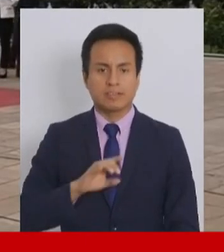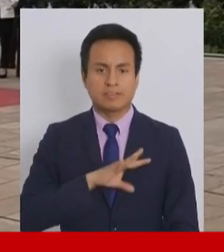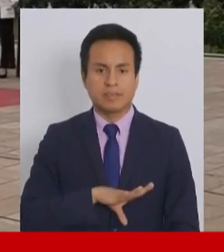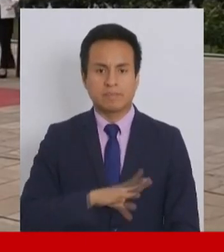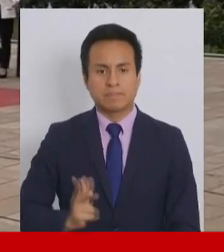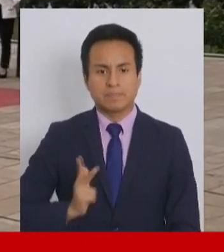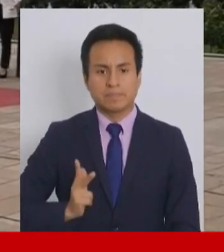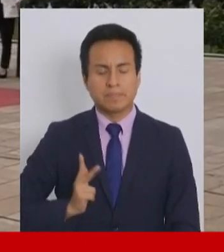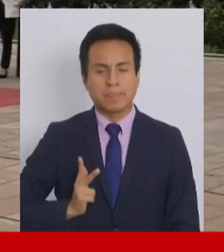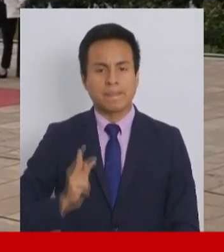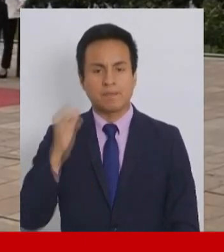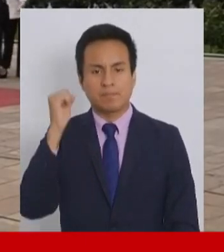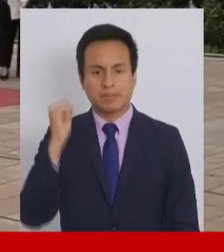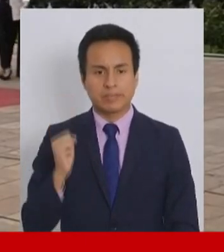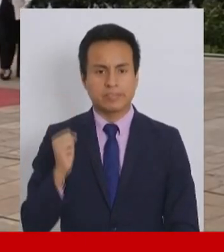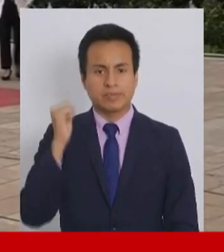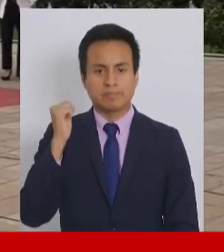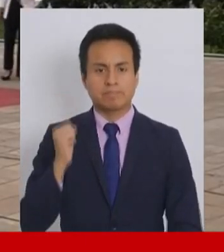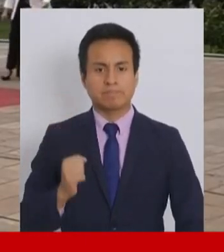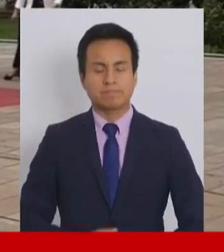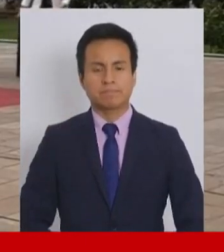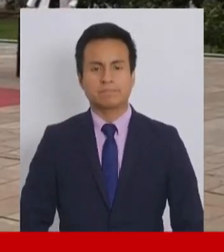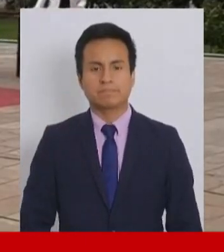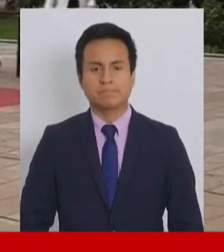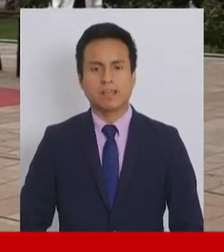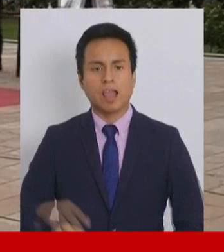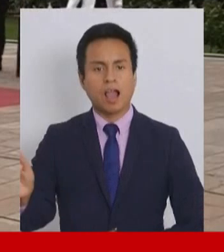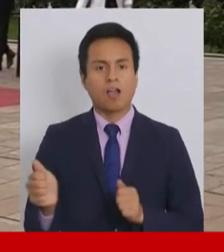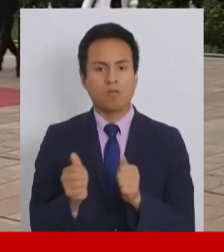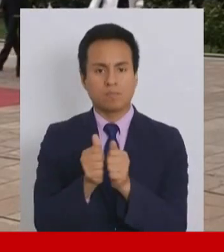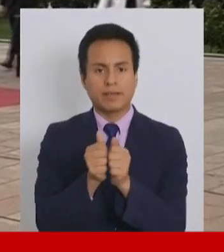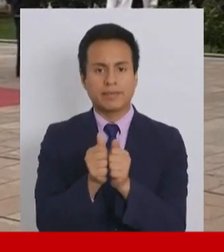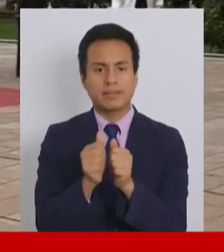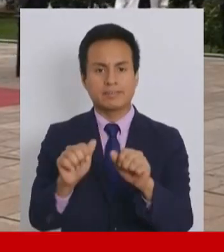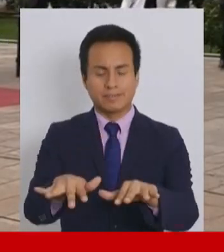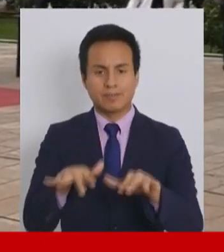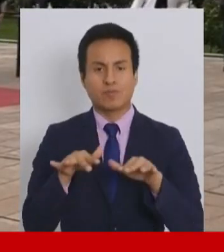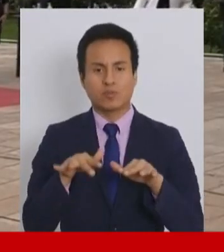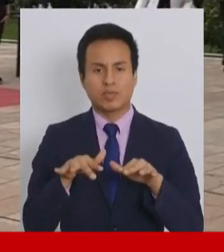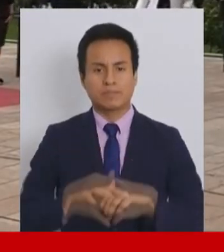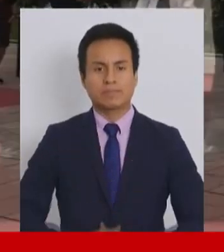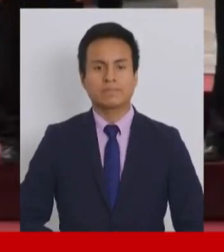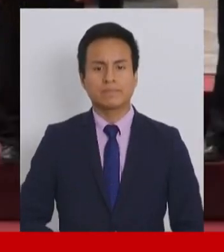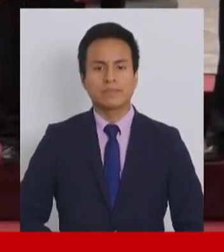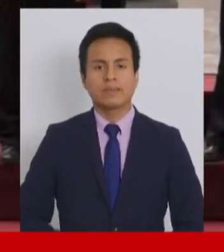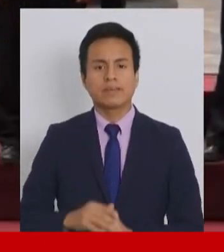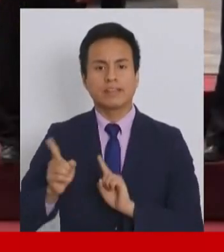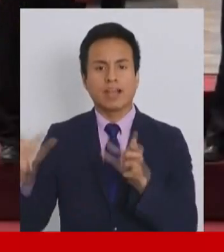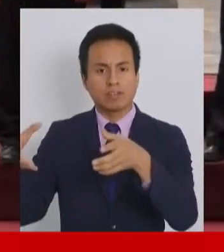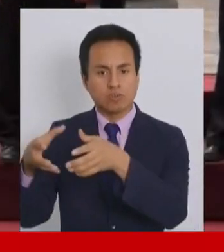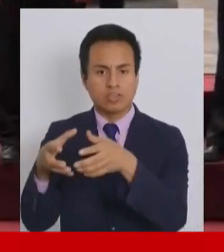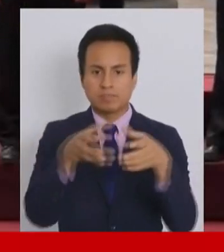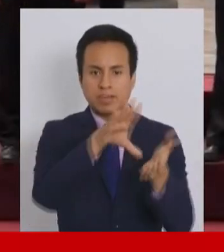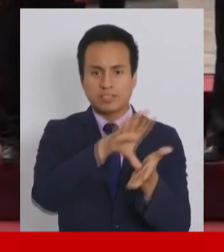Chile, señor Sebastián Piñera Echenique. Se espera luego de la firma de estos convenios y acuerdos delegaciones de